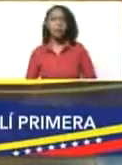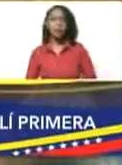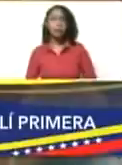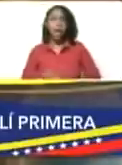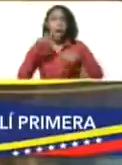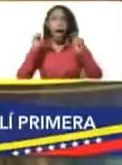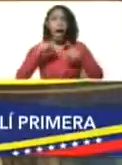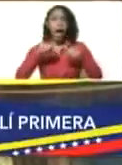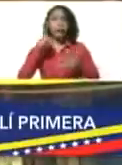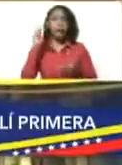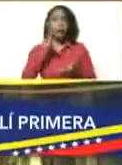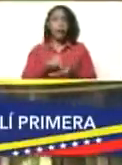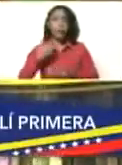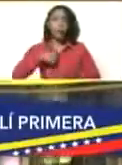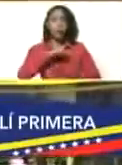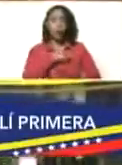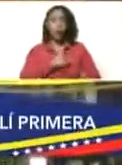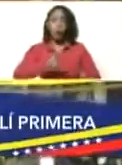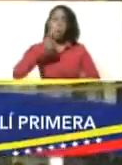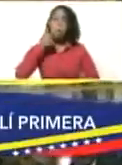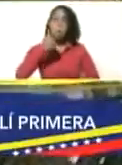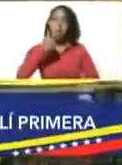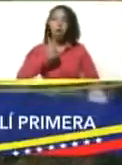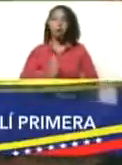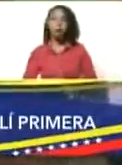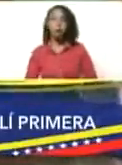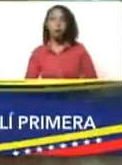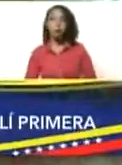Aquí llegamos nosotros, bien muchachos.